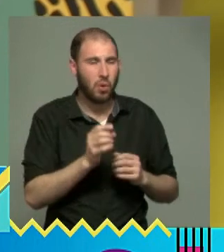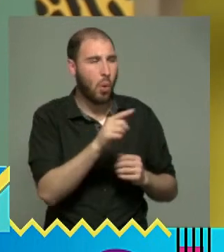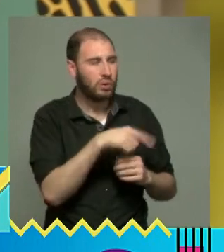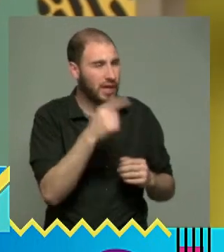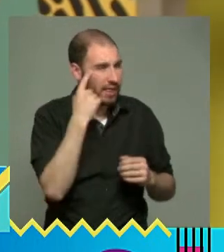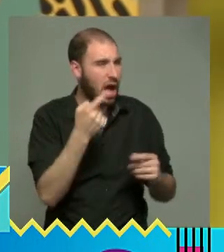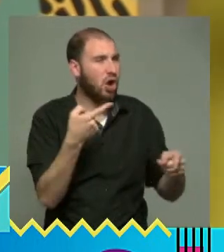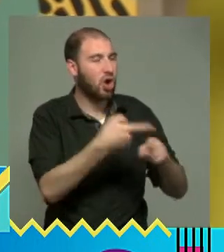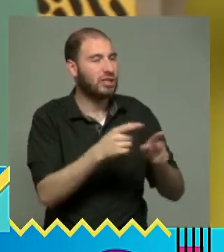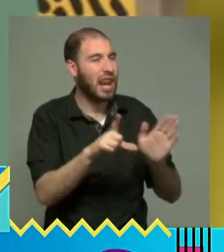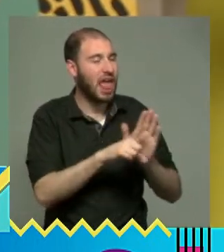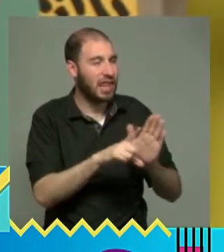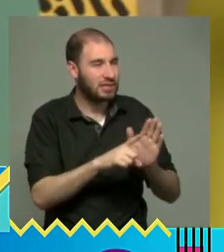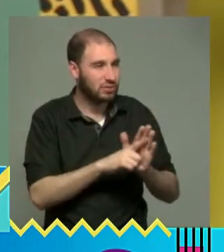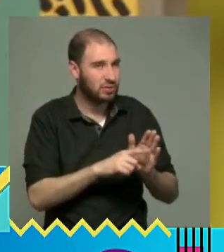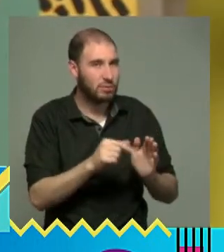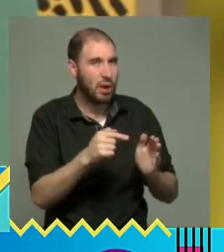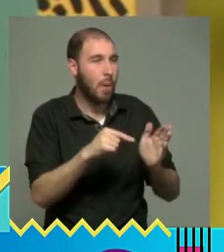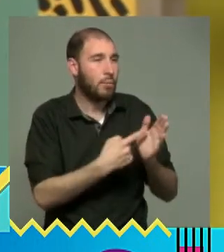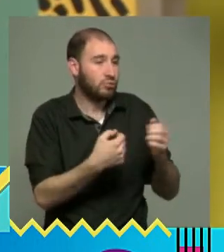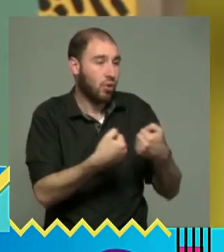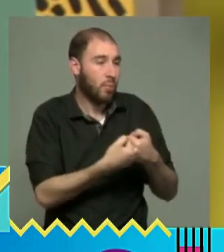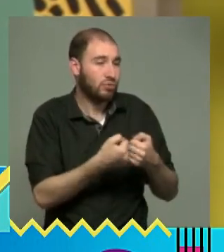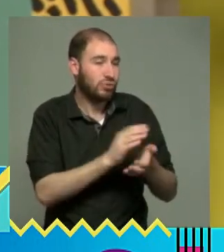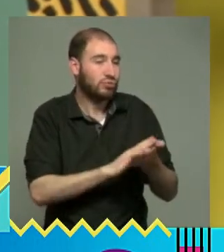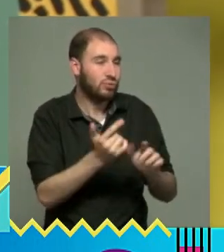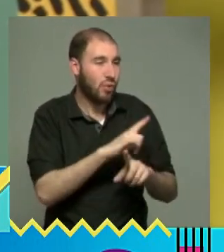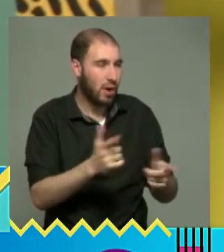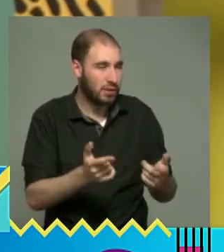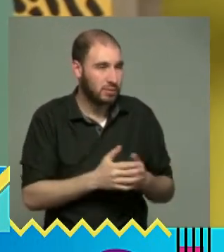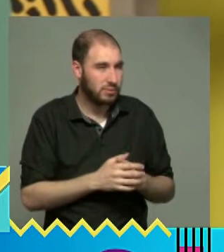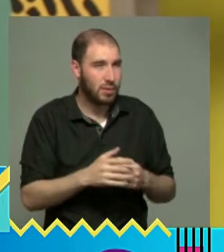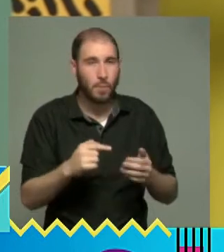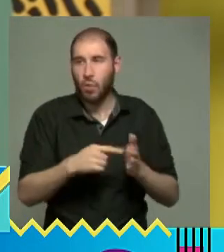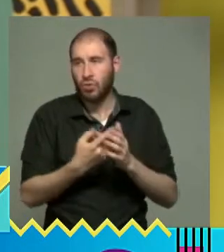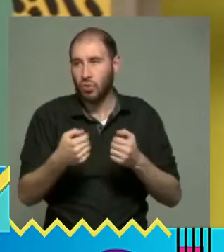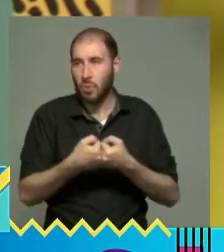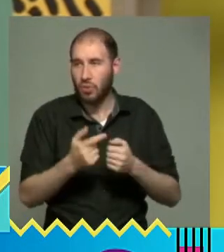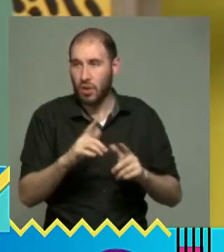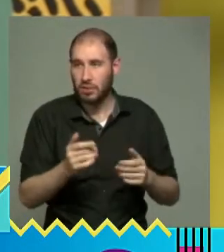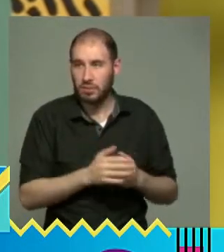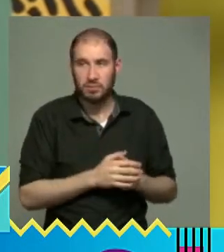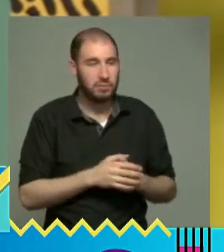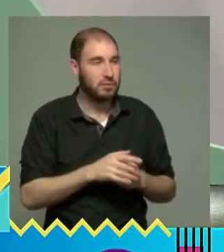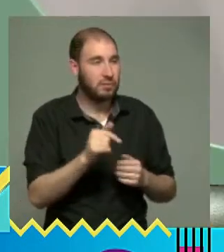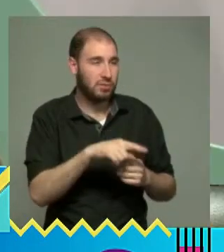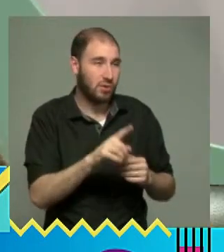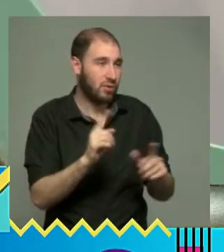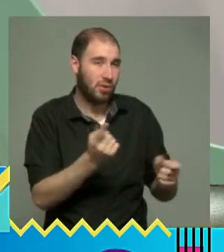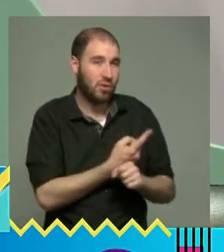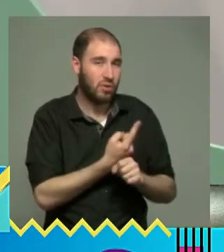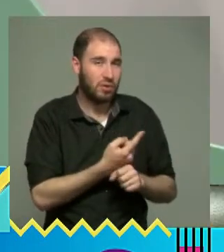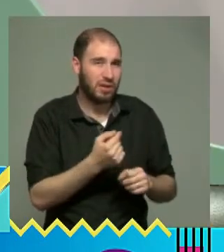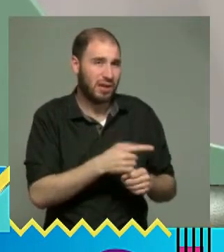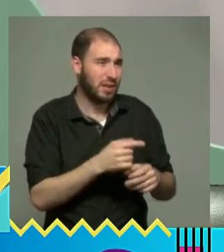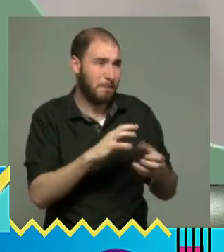plantean en contra de la legalización, no hay punto en común para la solución, realmente. No hay punto en común para la... No, y no tiene